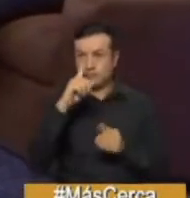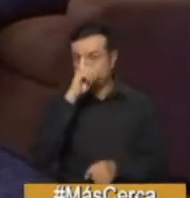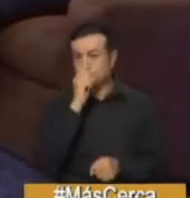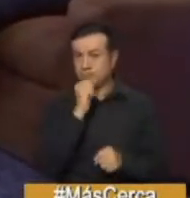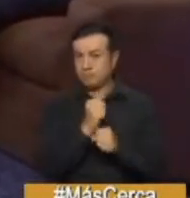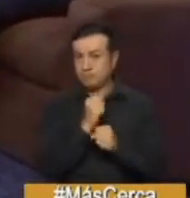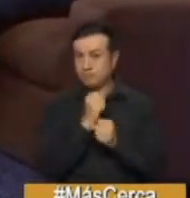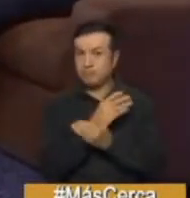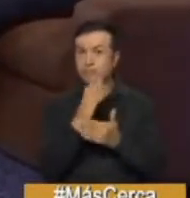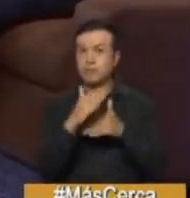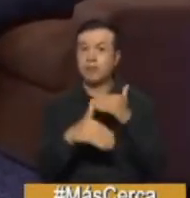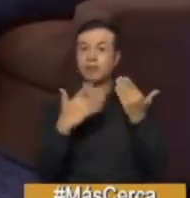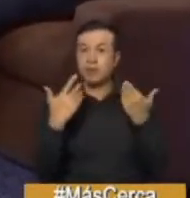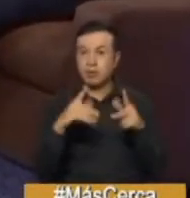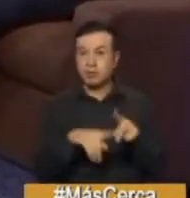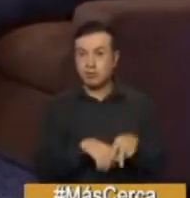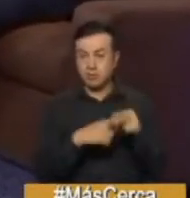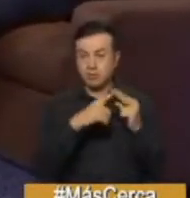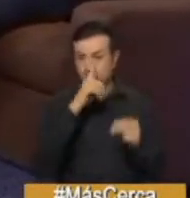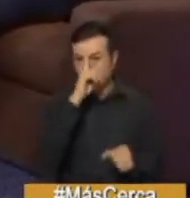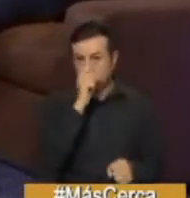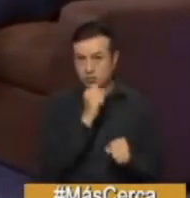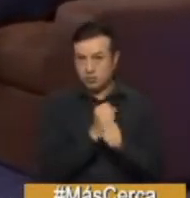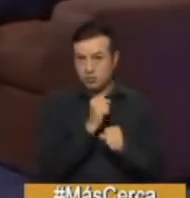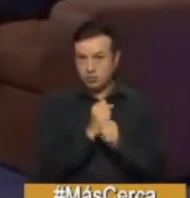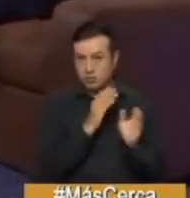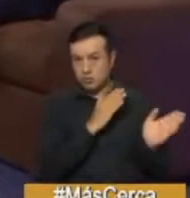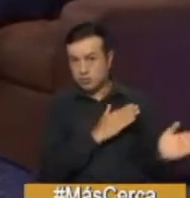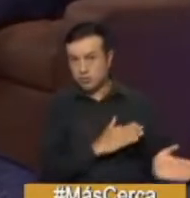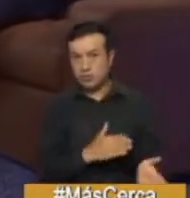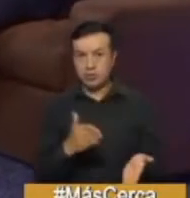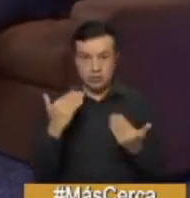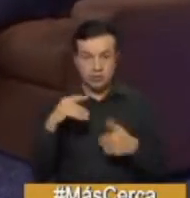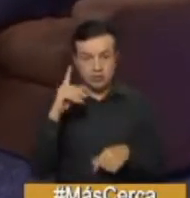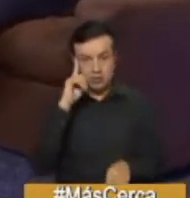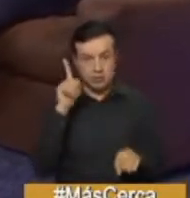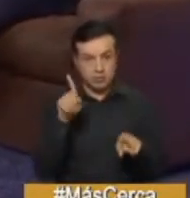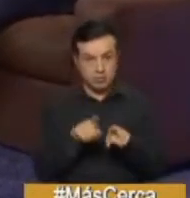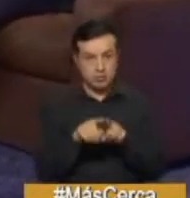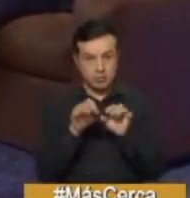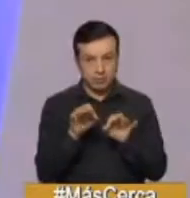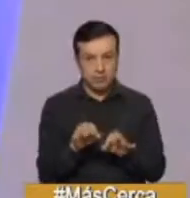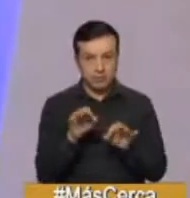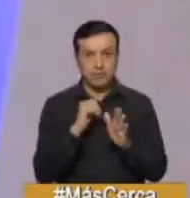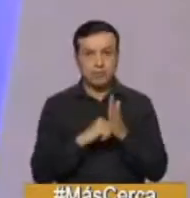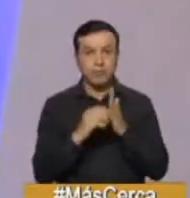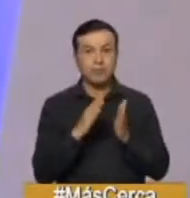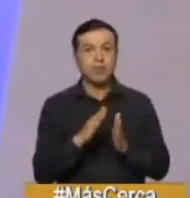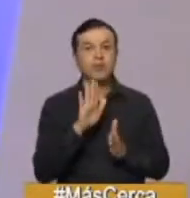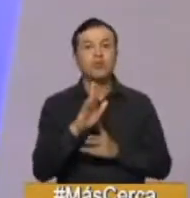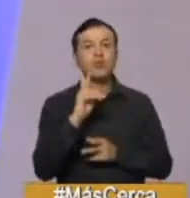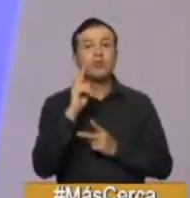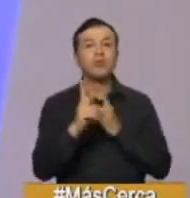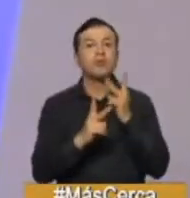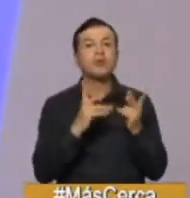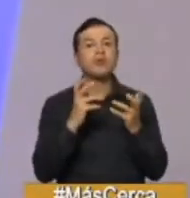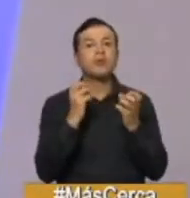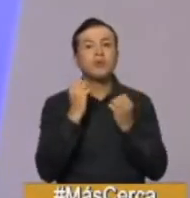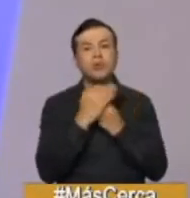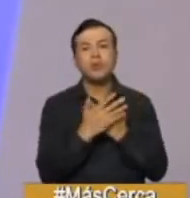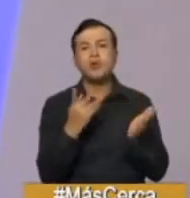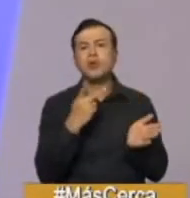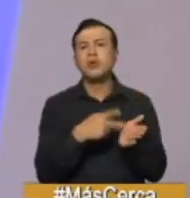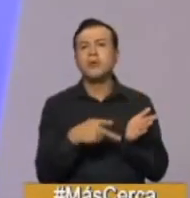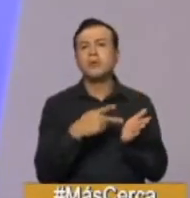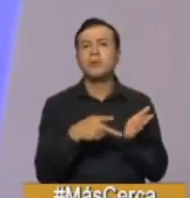y posteriormente y ahí dice a su relación ahora de con el cumplimiento de las condiciones ya acordadas previamente se administra aprovechando su visita quisiera saber qué es lo que